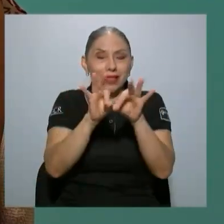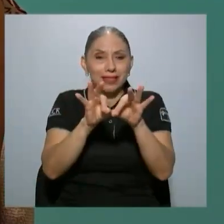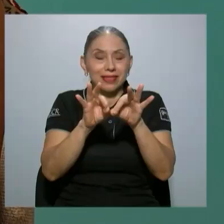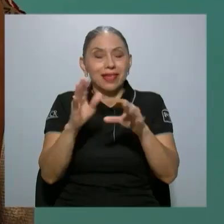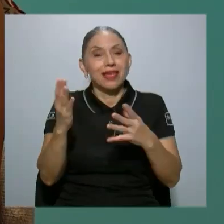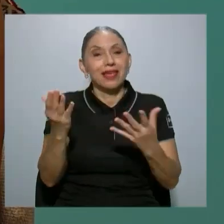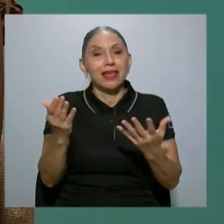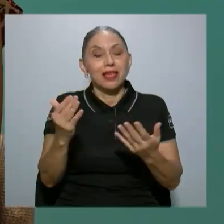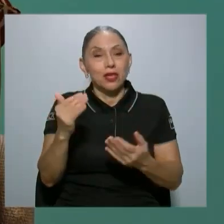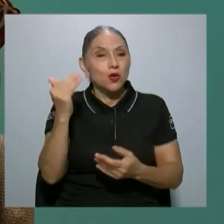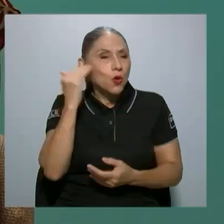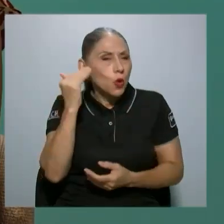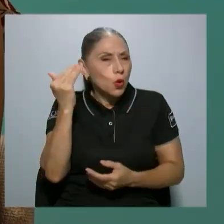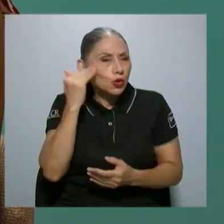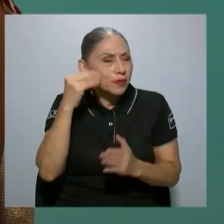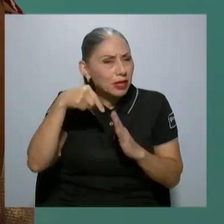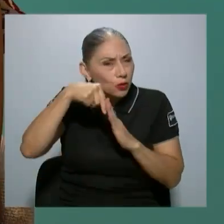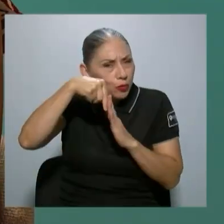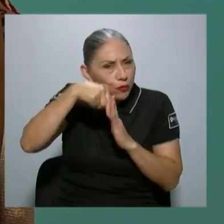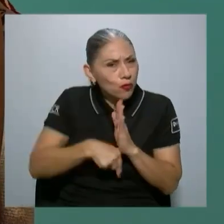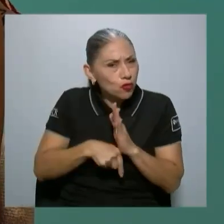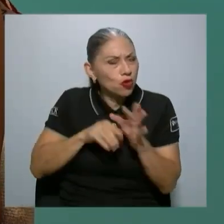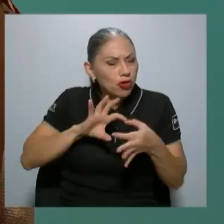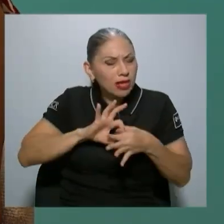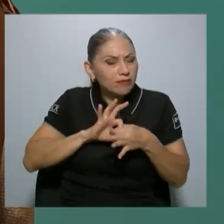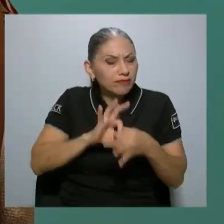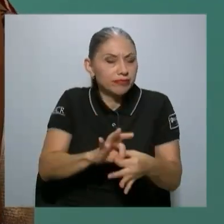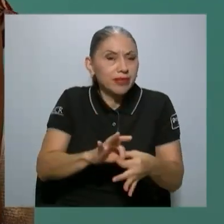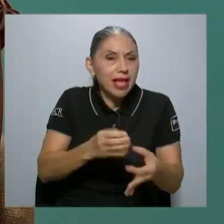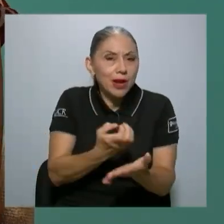conocimiento muy profundo de lo que es la economía y lo